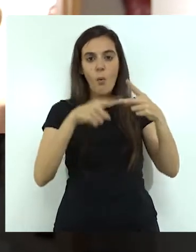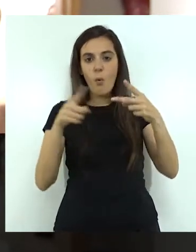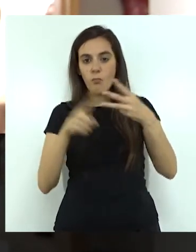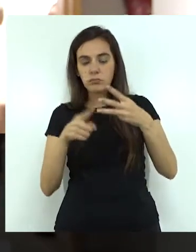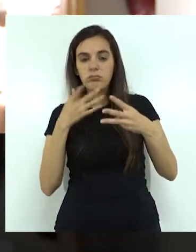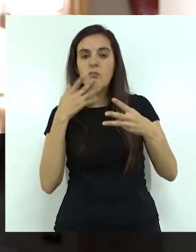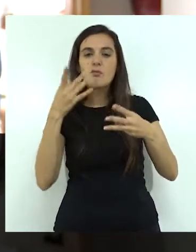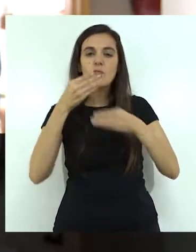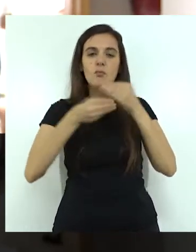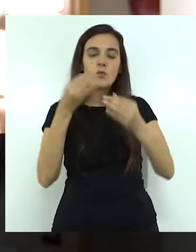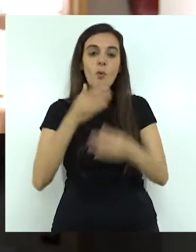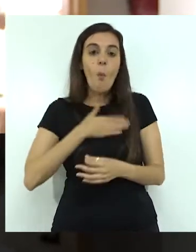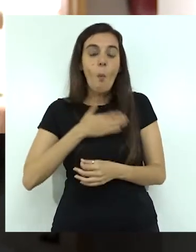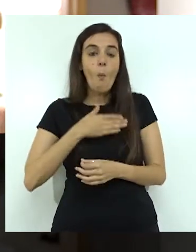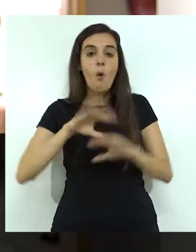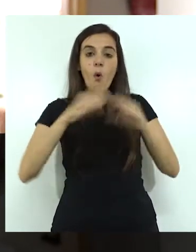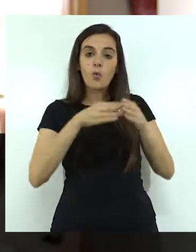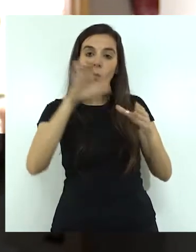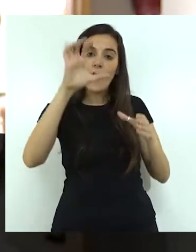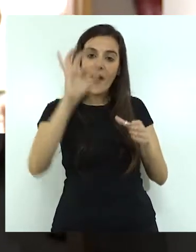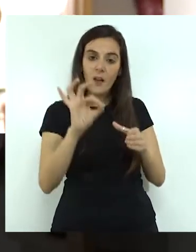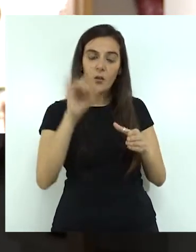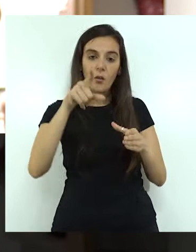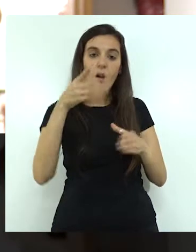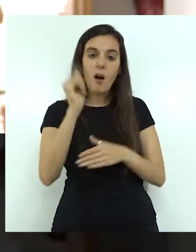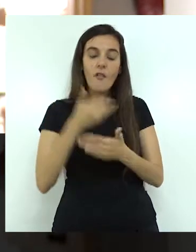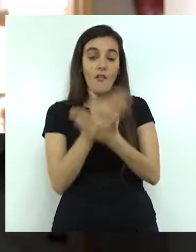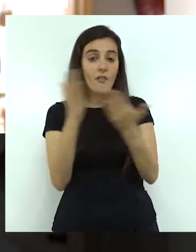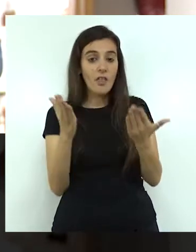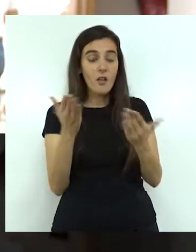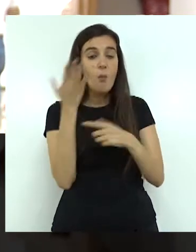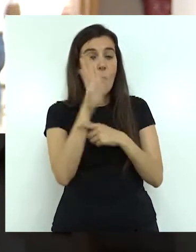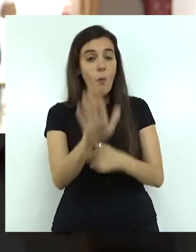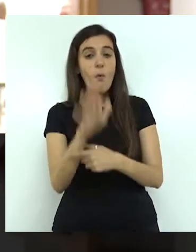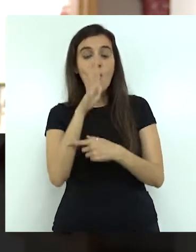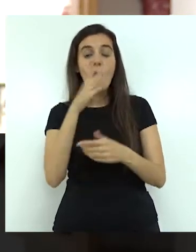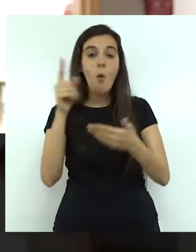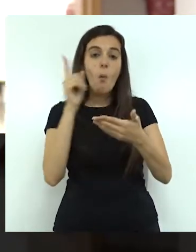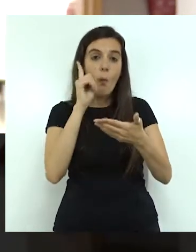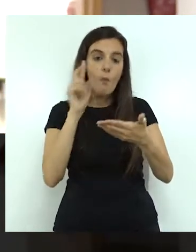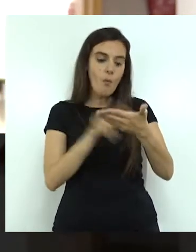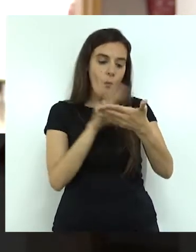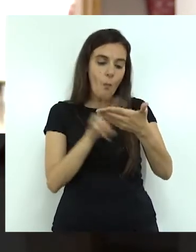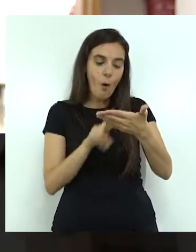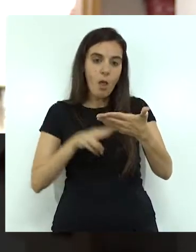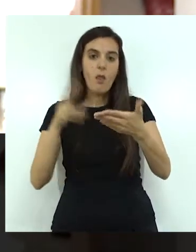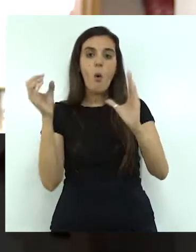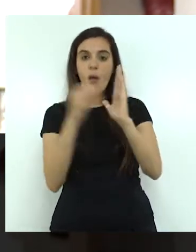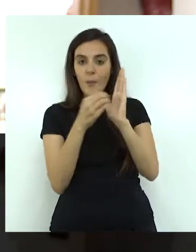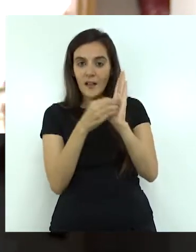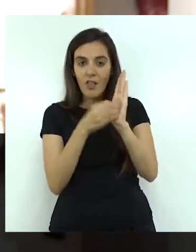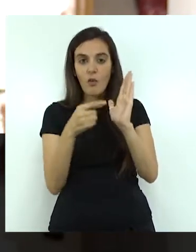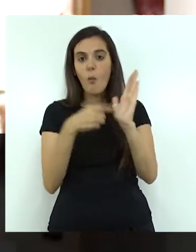desde el grupo eco que vamos a verlo ya sea por el móvil sea por una aplicación sea por huella dactilar